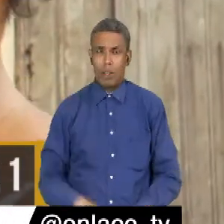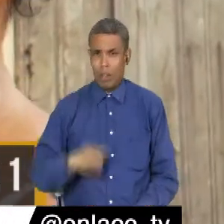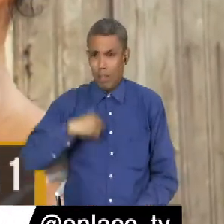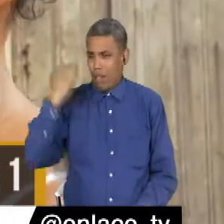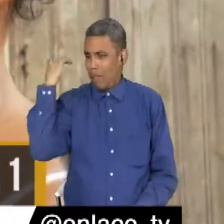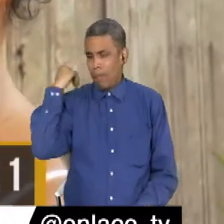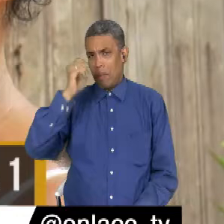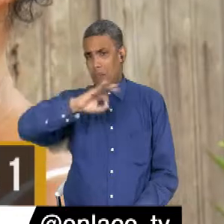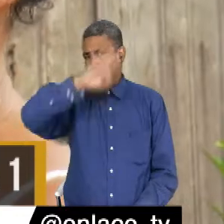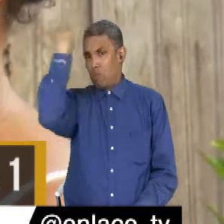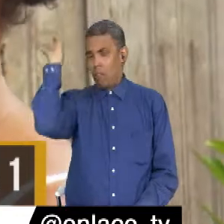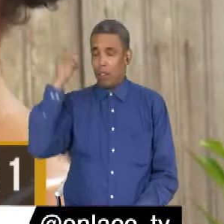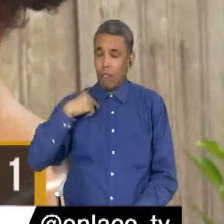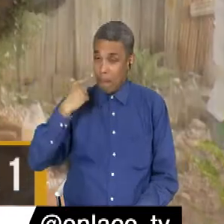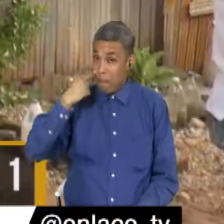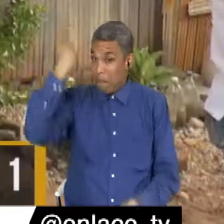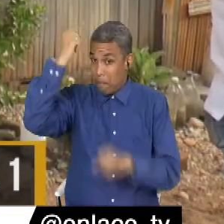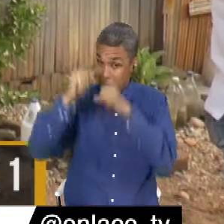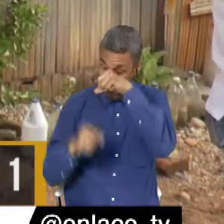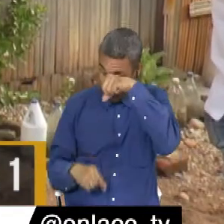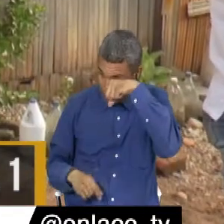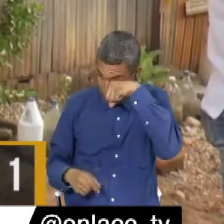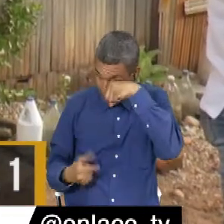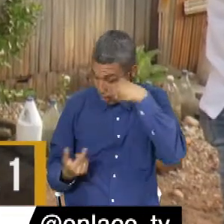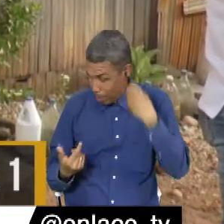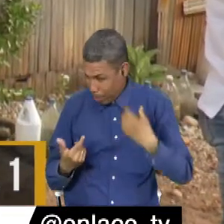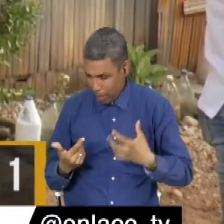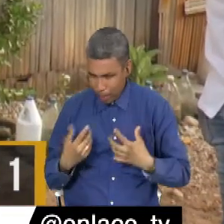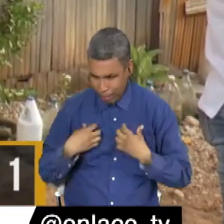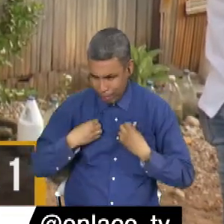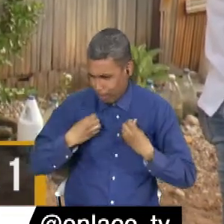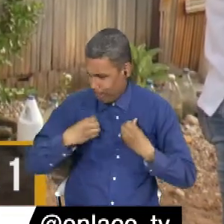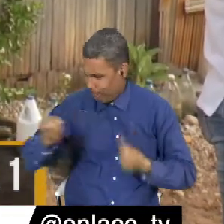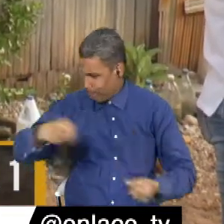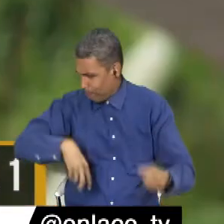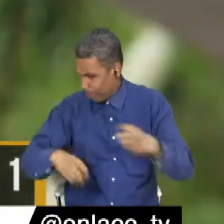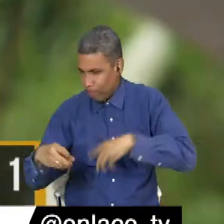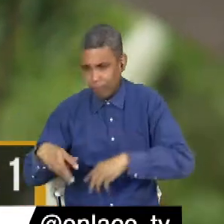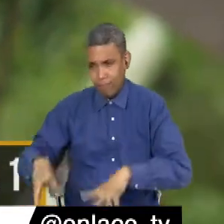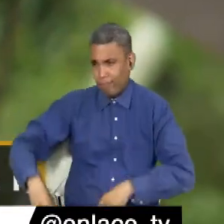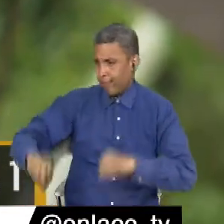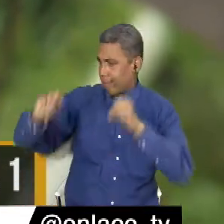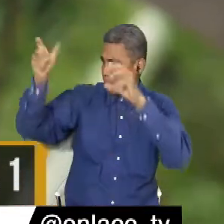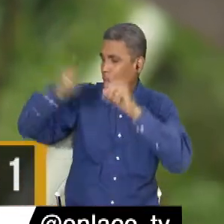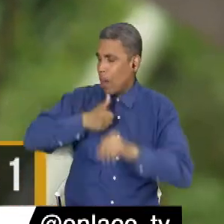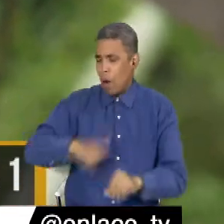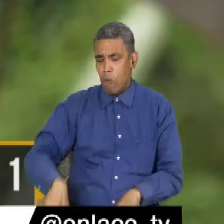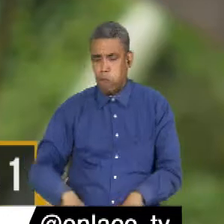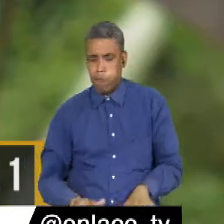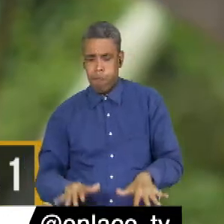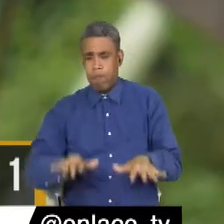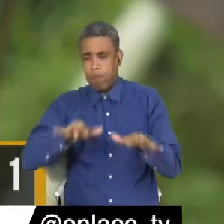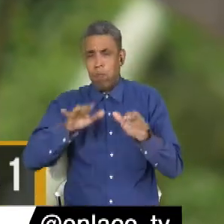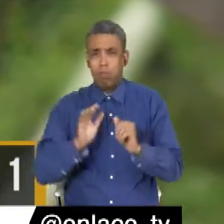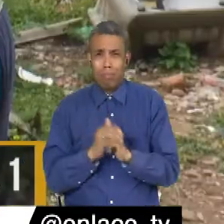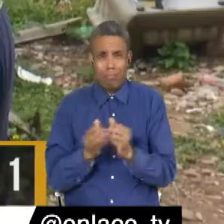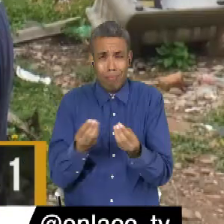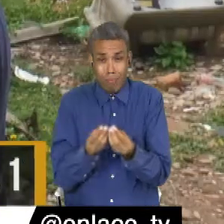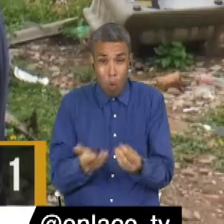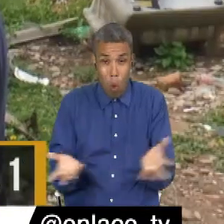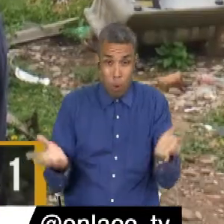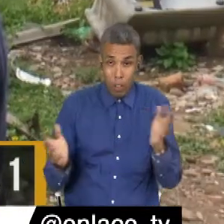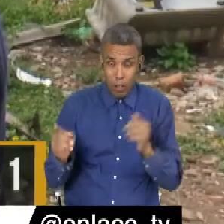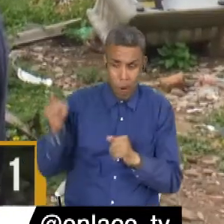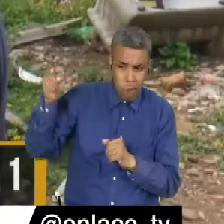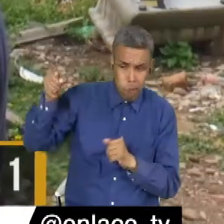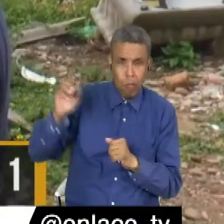es la verdad, doña. Eso nos duele y nos da pesar porque todavía nos quedan un poquito de cosas ahí. Nosotros al